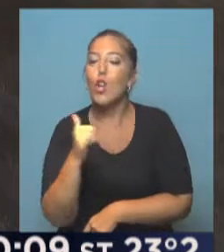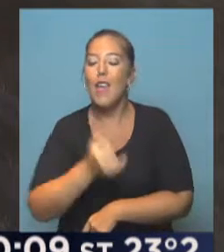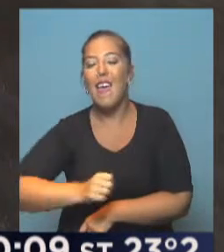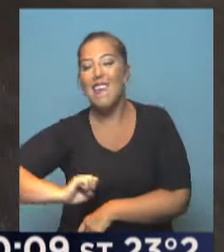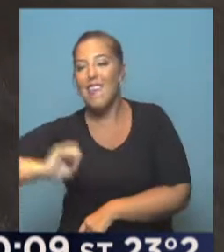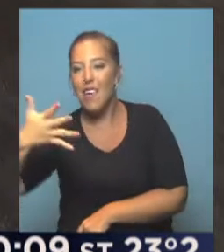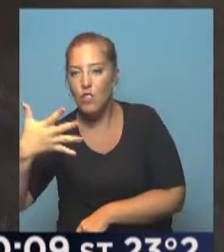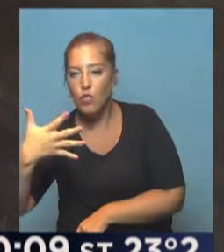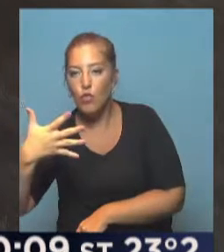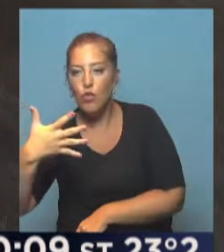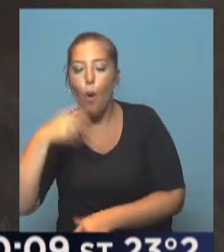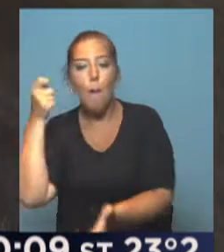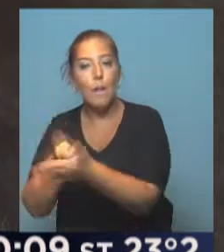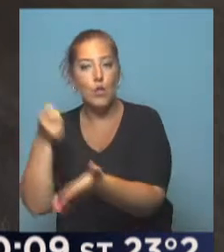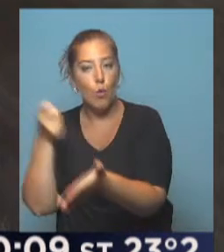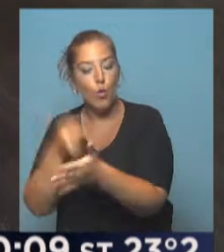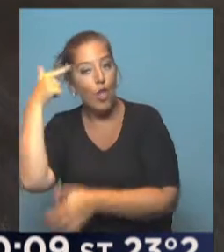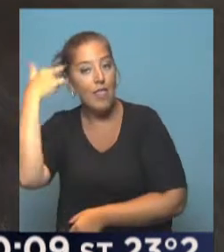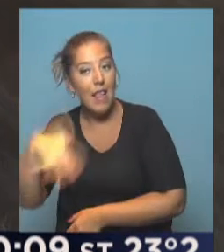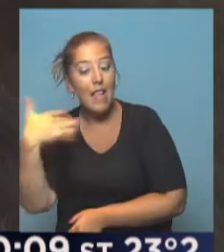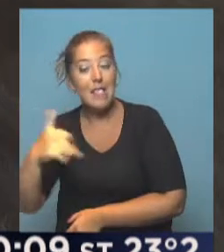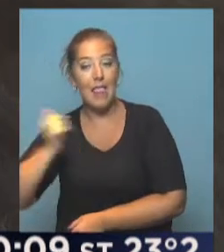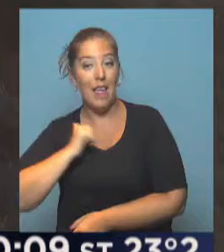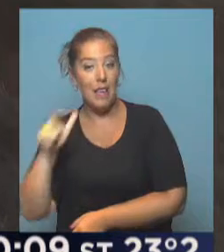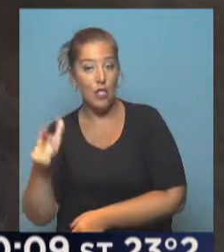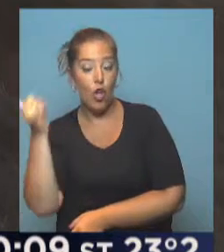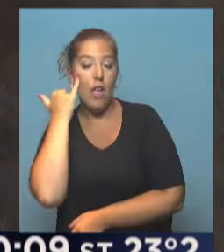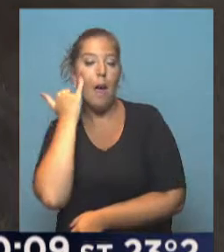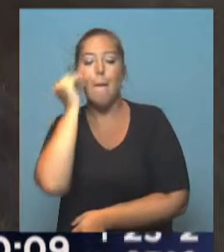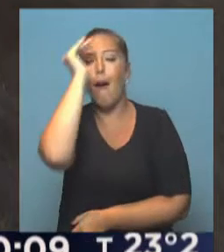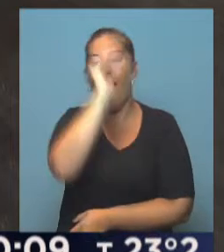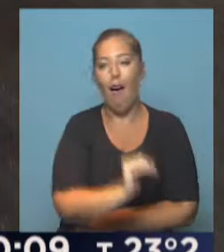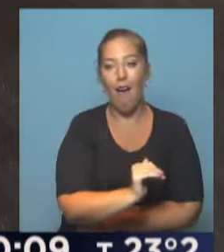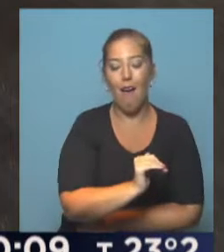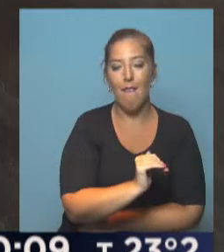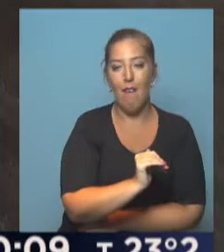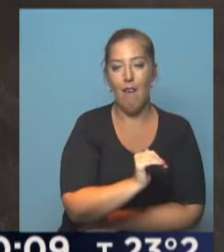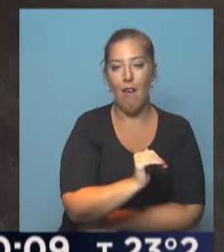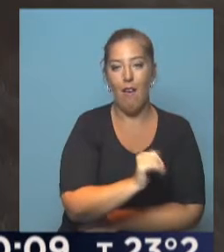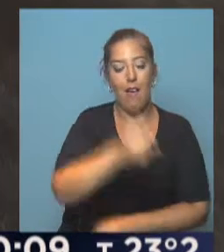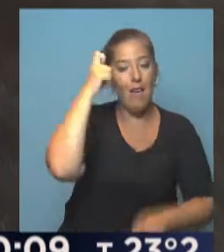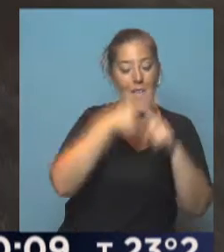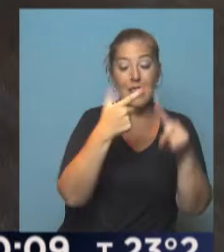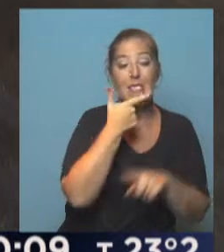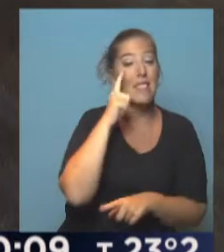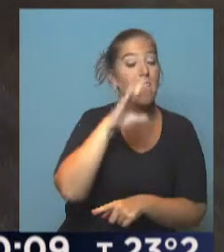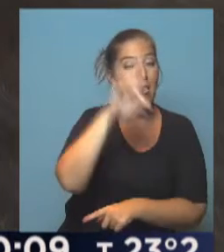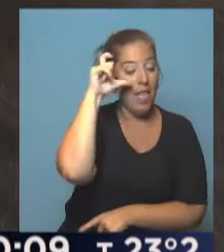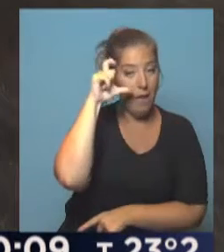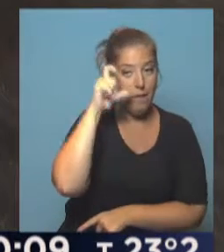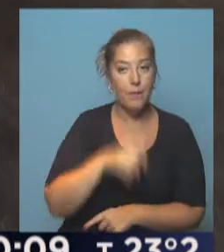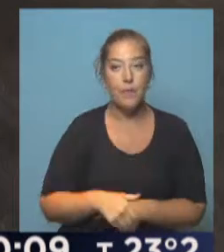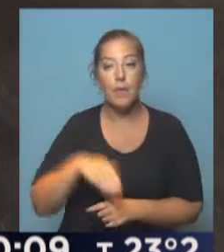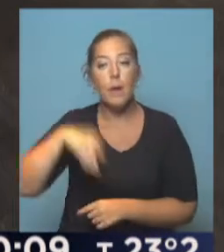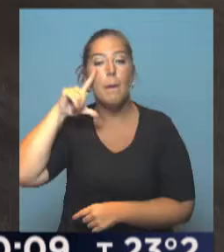quintuplicó el presupuesto de inteligencia del ejército mientras se reducía el que tenía la ex CIDE. Milani,